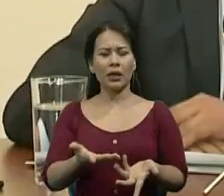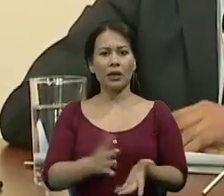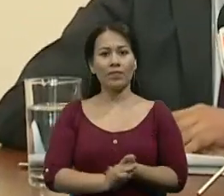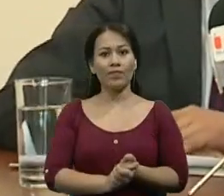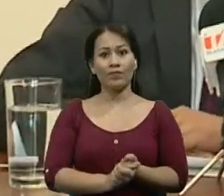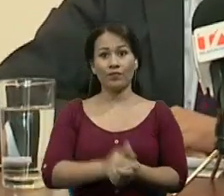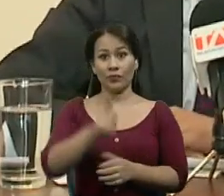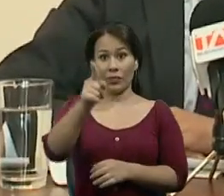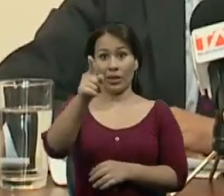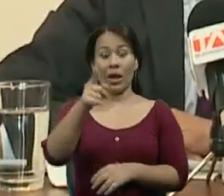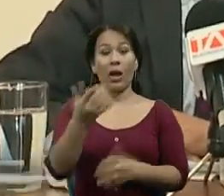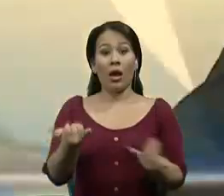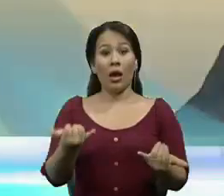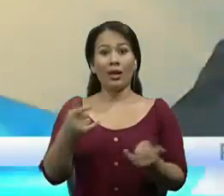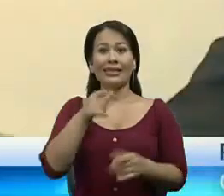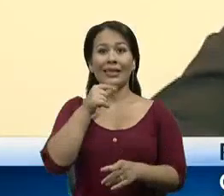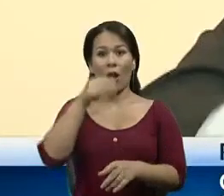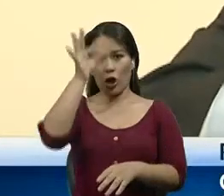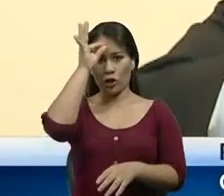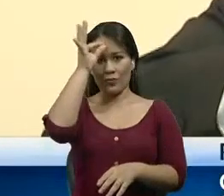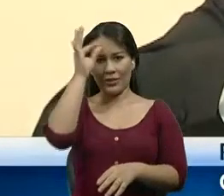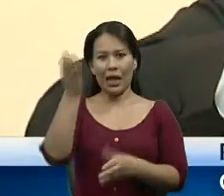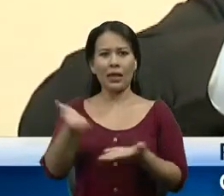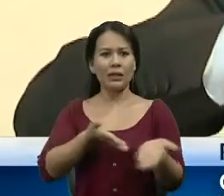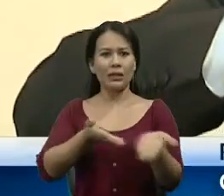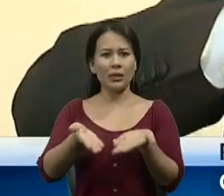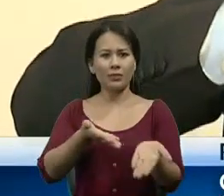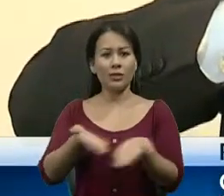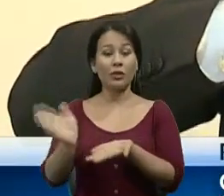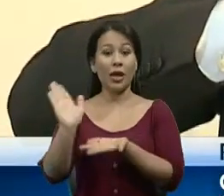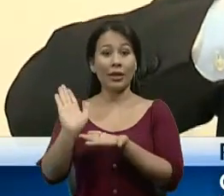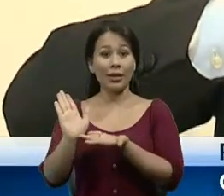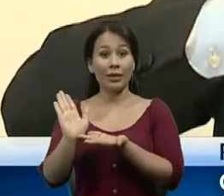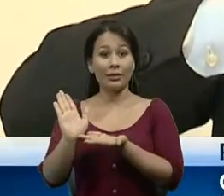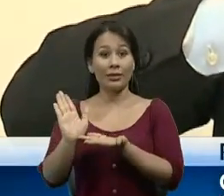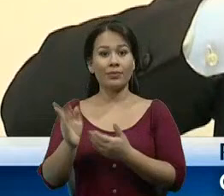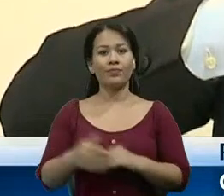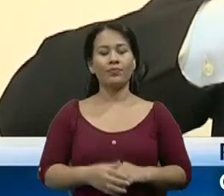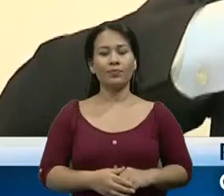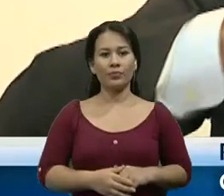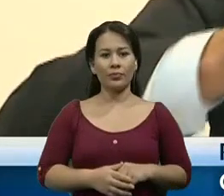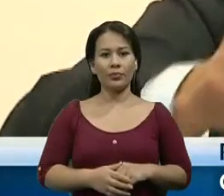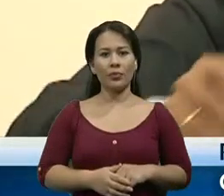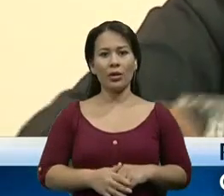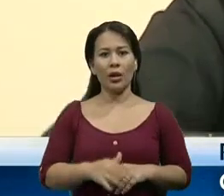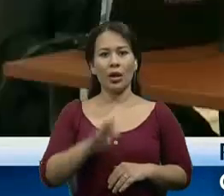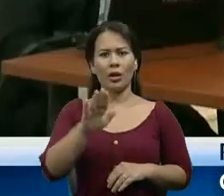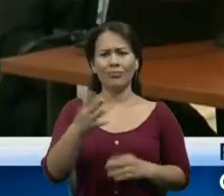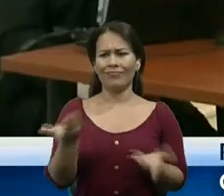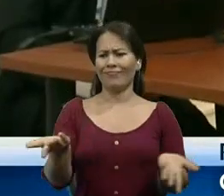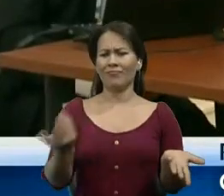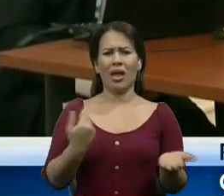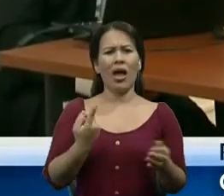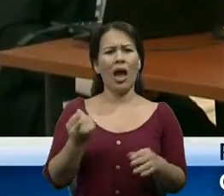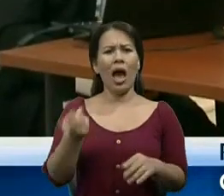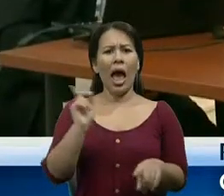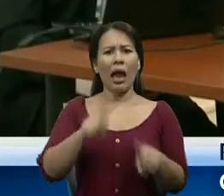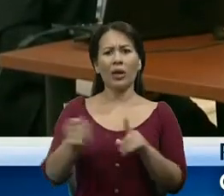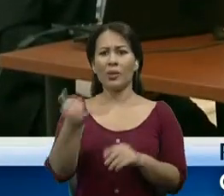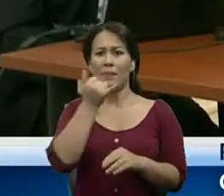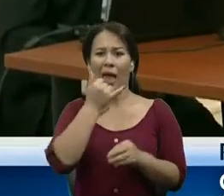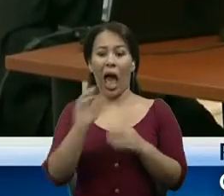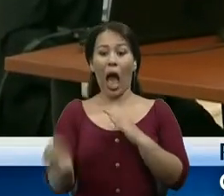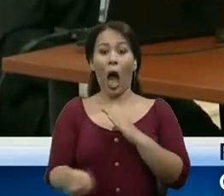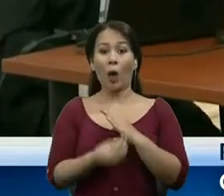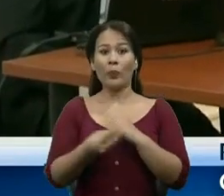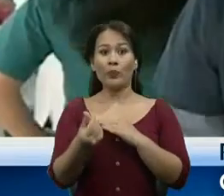Esta fue la reacción de los prestadores de servicios al Instituto Ecuatoriano de Seguridad Social por supuestas irregularidades que existirían